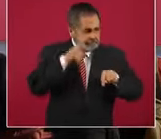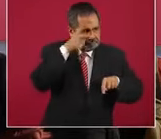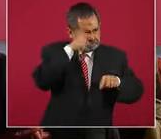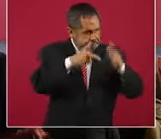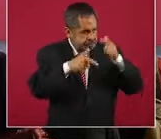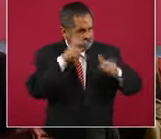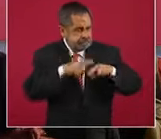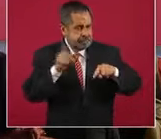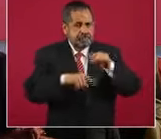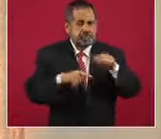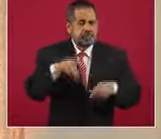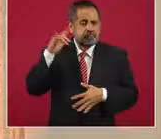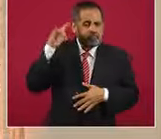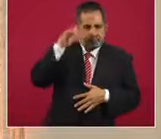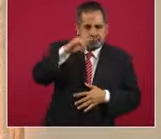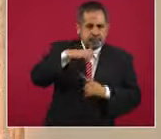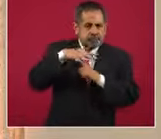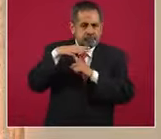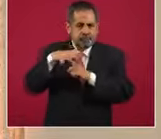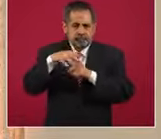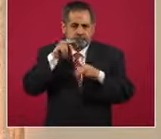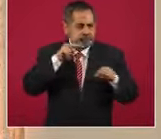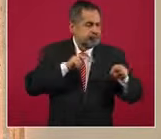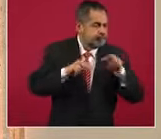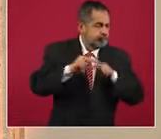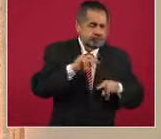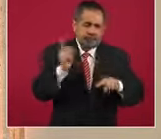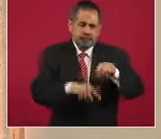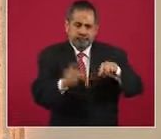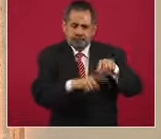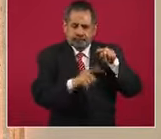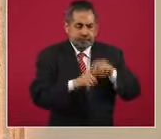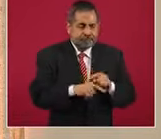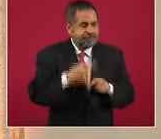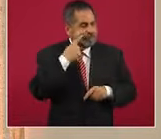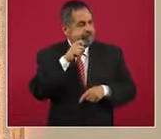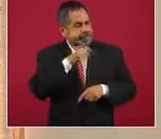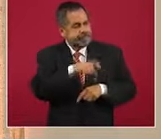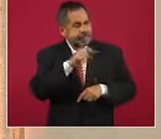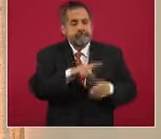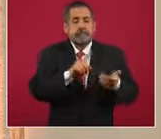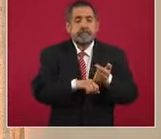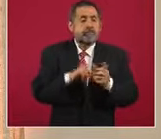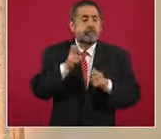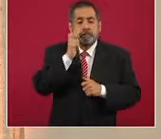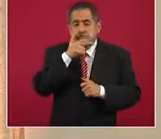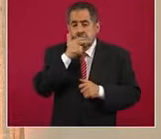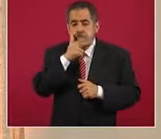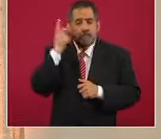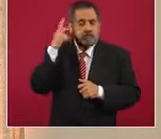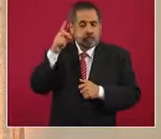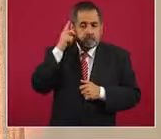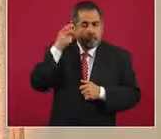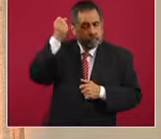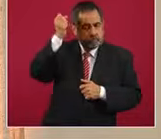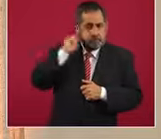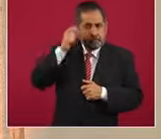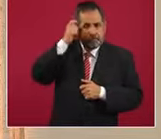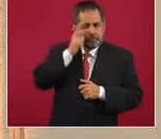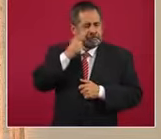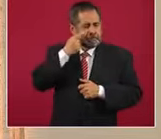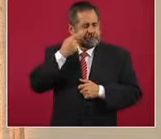reconocimientos aéreos y terrestres en las áreas de incidencia. Las áreas de incidencia están en Chihuahua, Durango, Sinaloa y